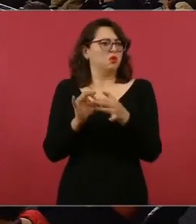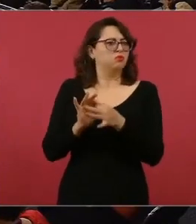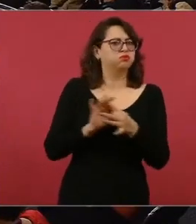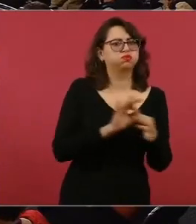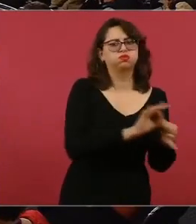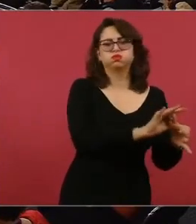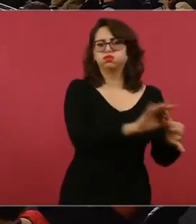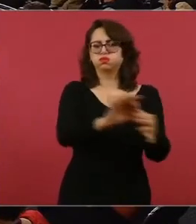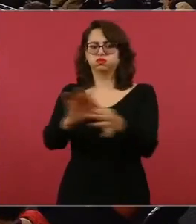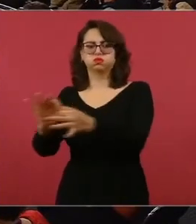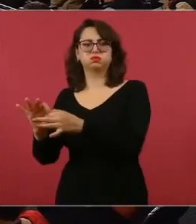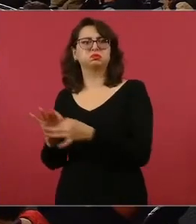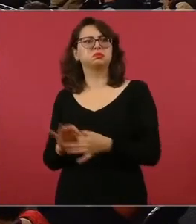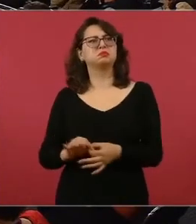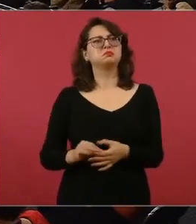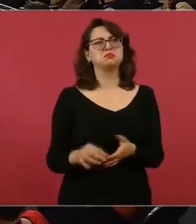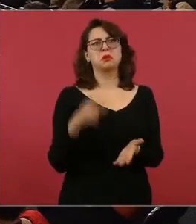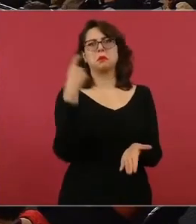Por eso